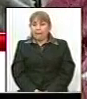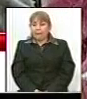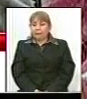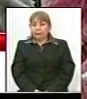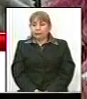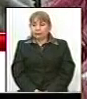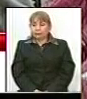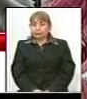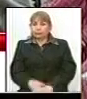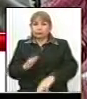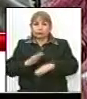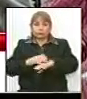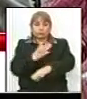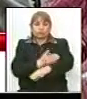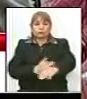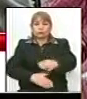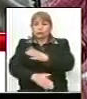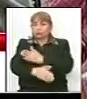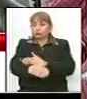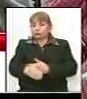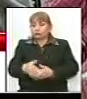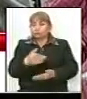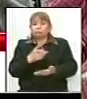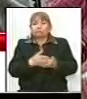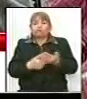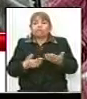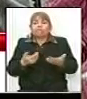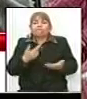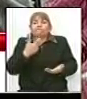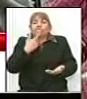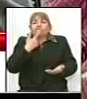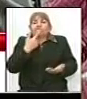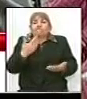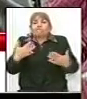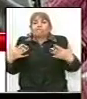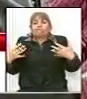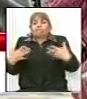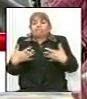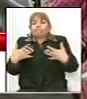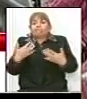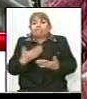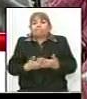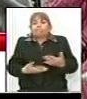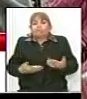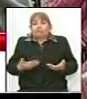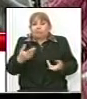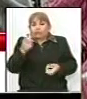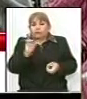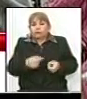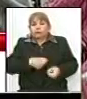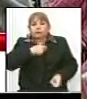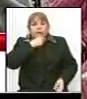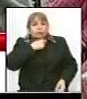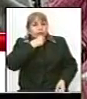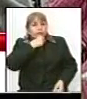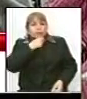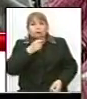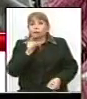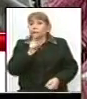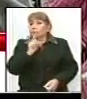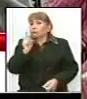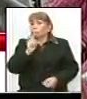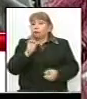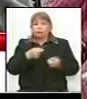Respecto a la discapacidad, o sea, porque ¿qué es lo que nos debe asustar de la enfermedad crónica en la persona adulta mayor? Que si no